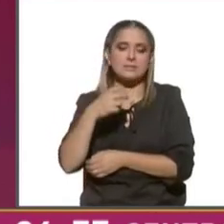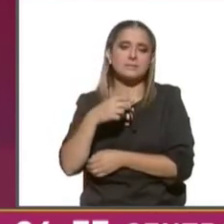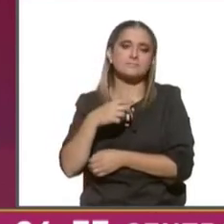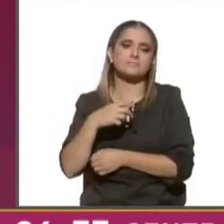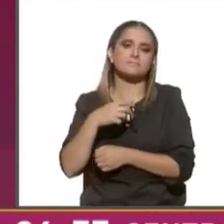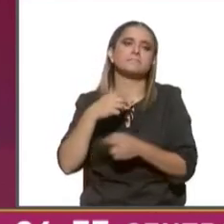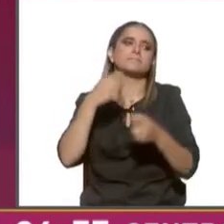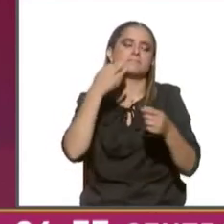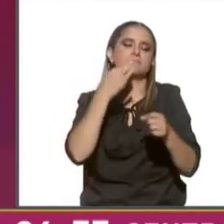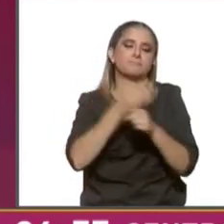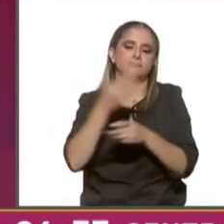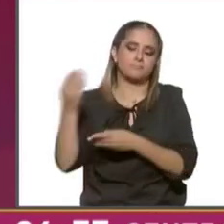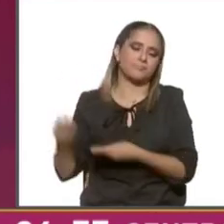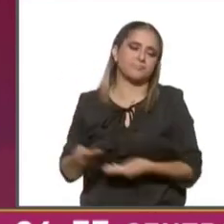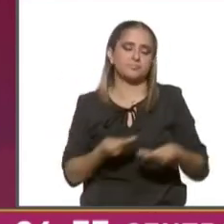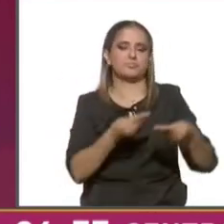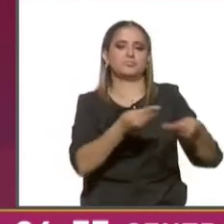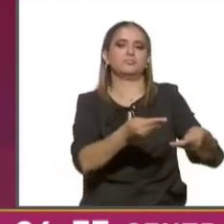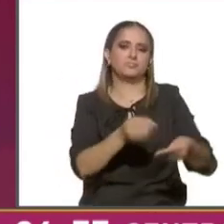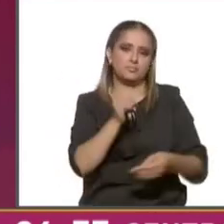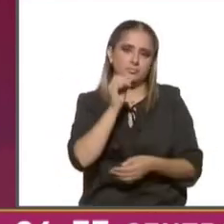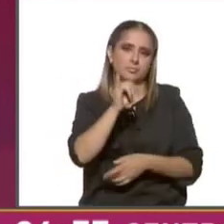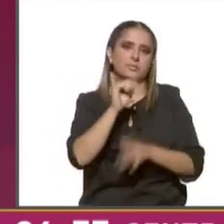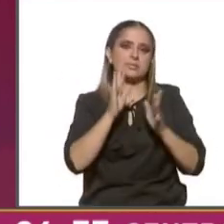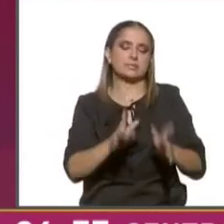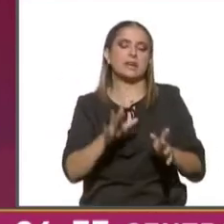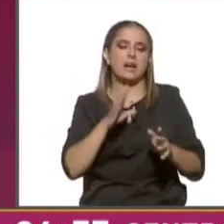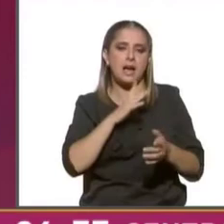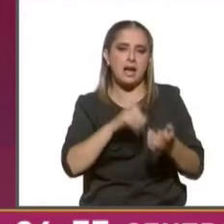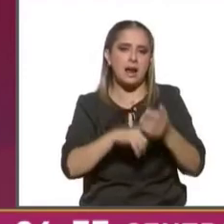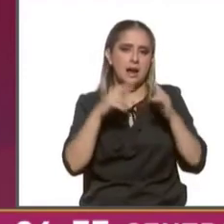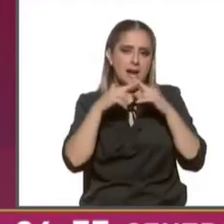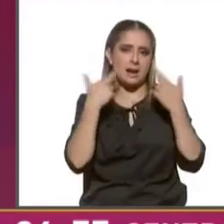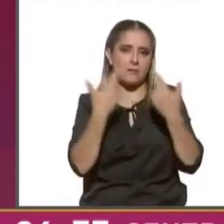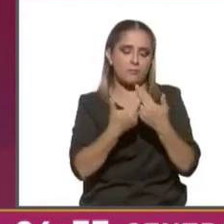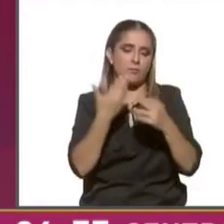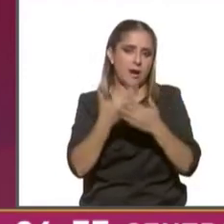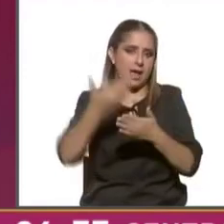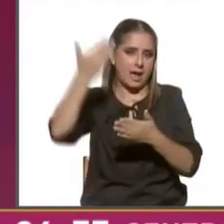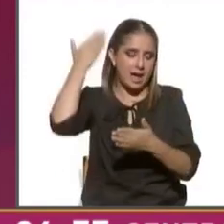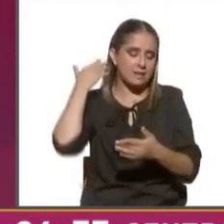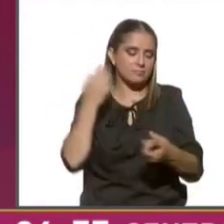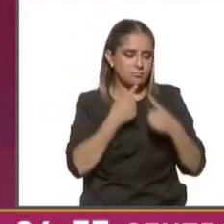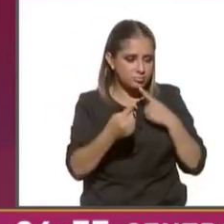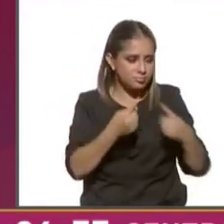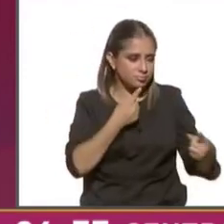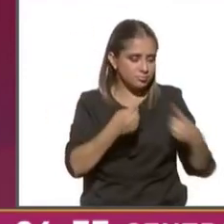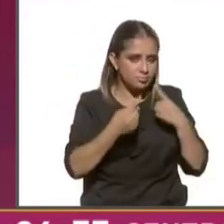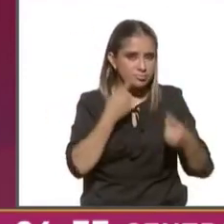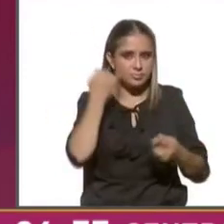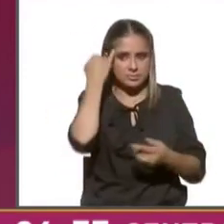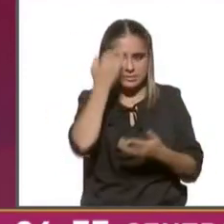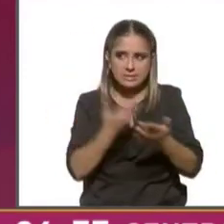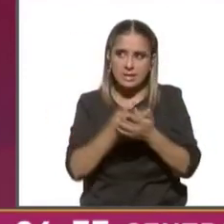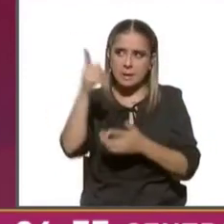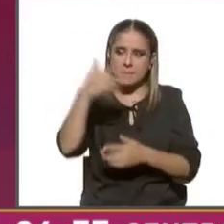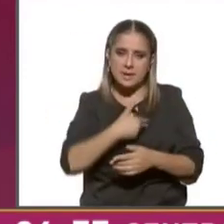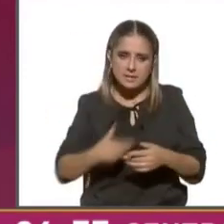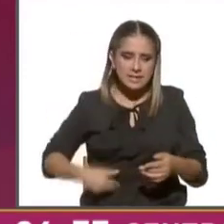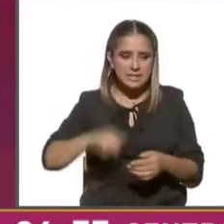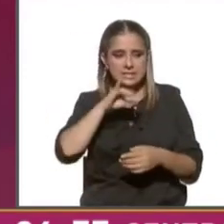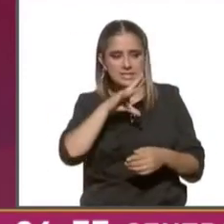hubo también estas reuniones previas, este parlamento abierto para discutir la iniciativa. Entonces el